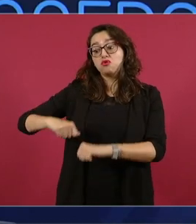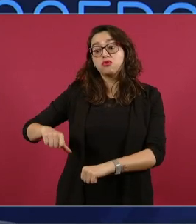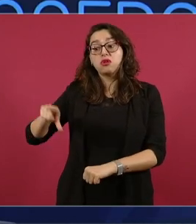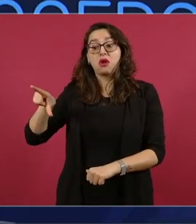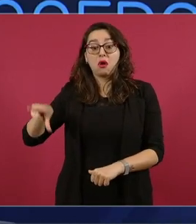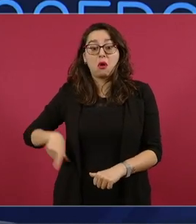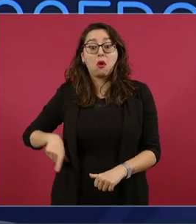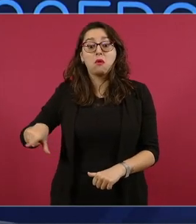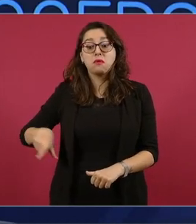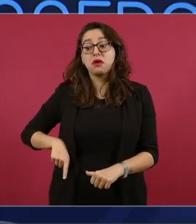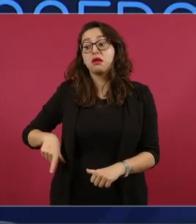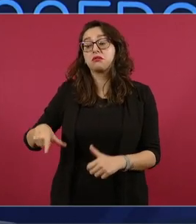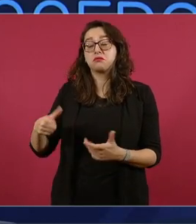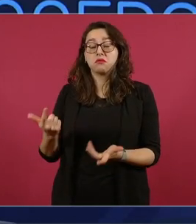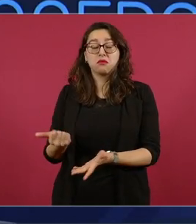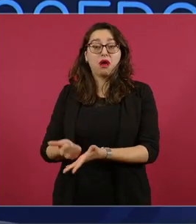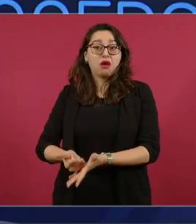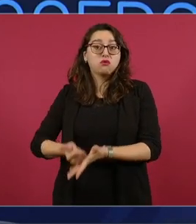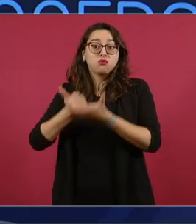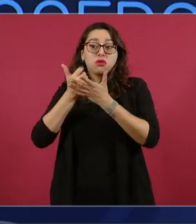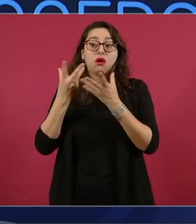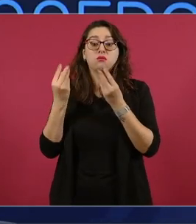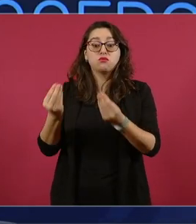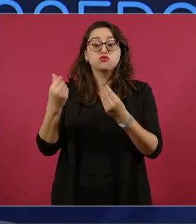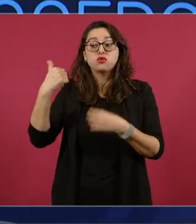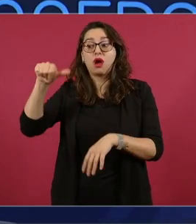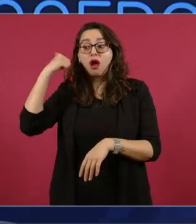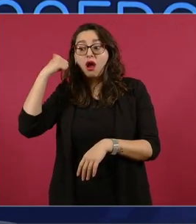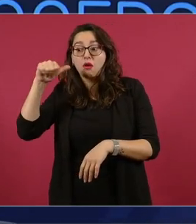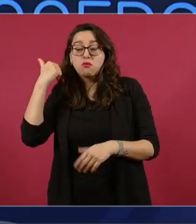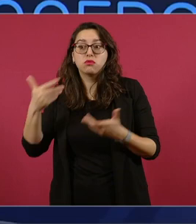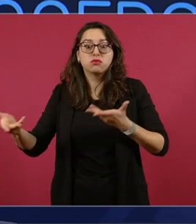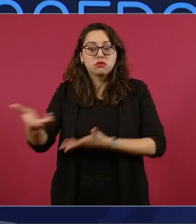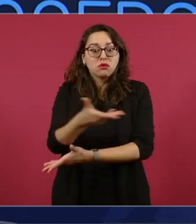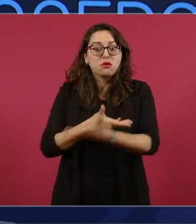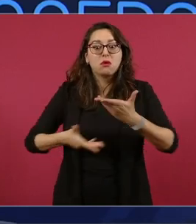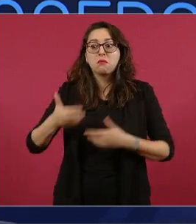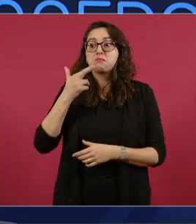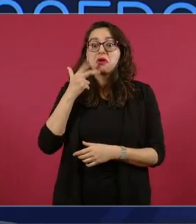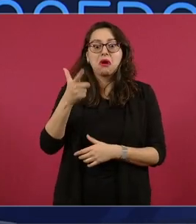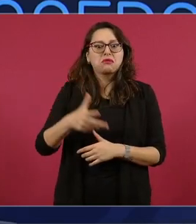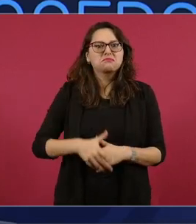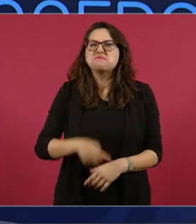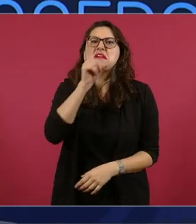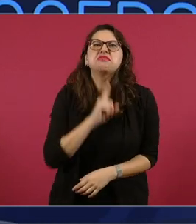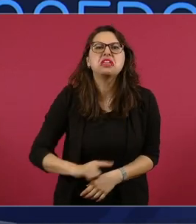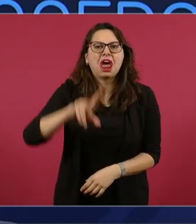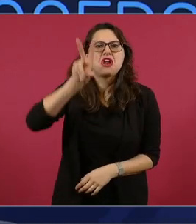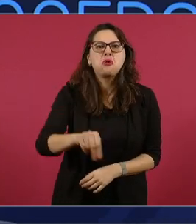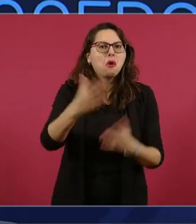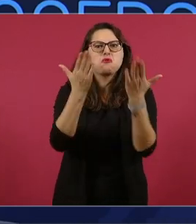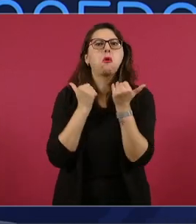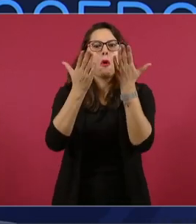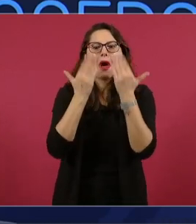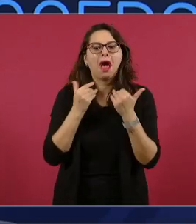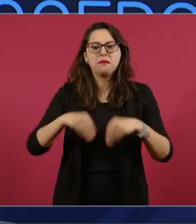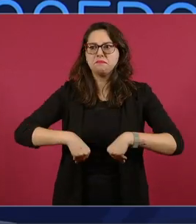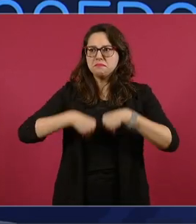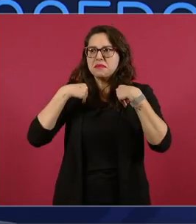ha regresado la vida activa de Acapulco. Mentira, otra mentira. No ha regresado la vida activa de Acapulco. A